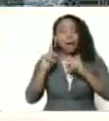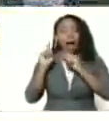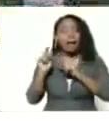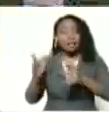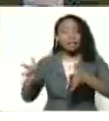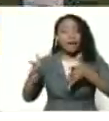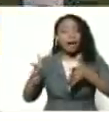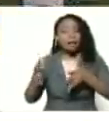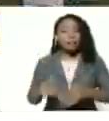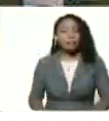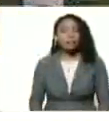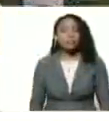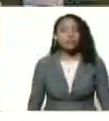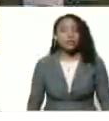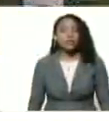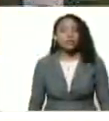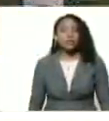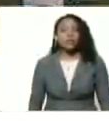gana.